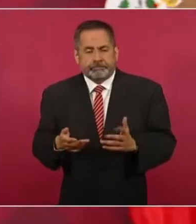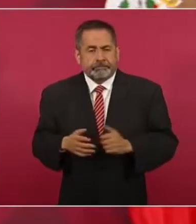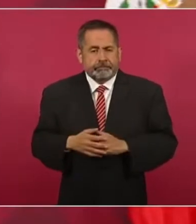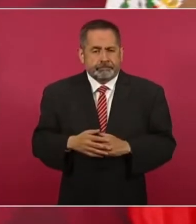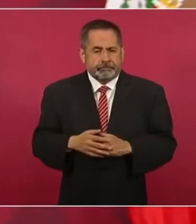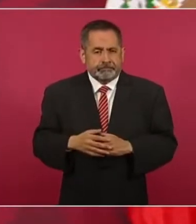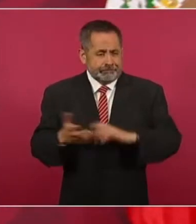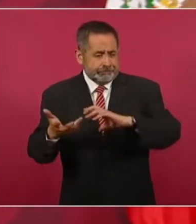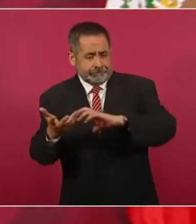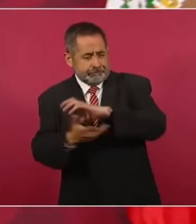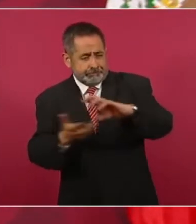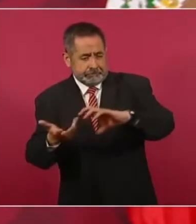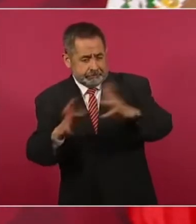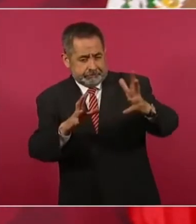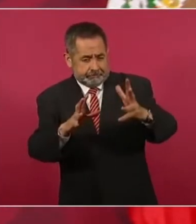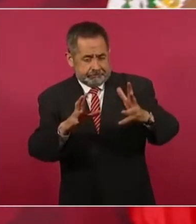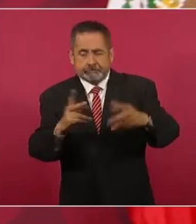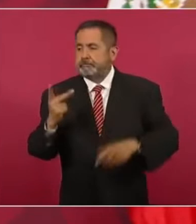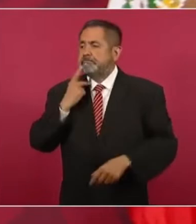en el caos.